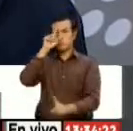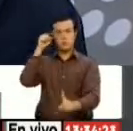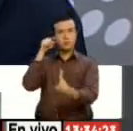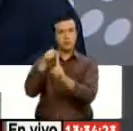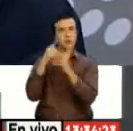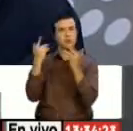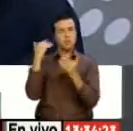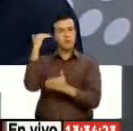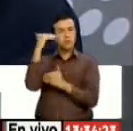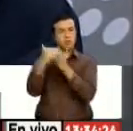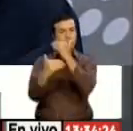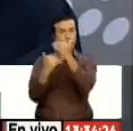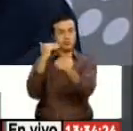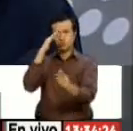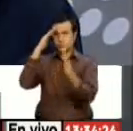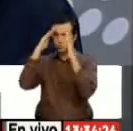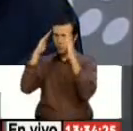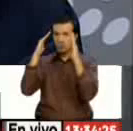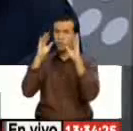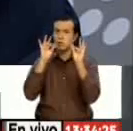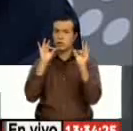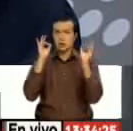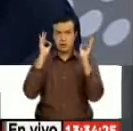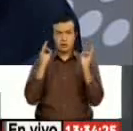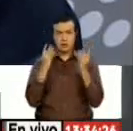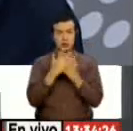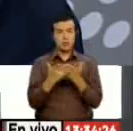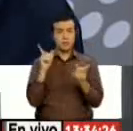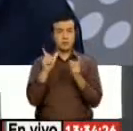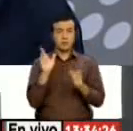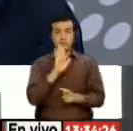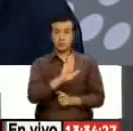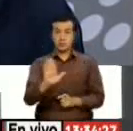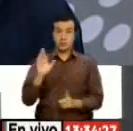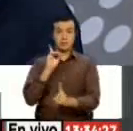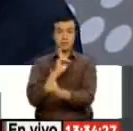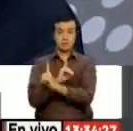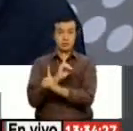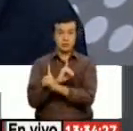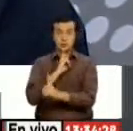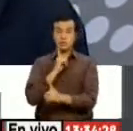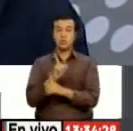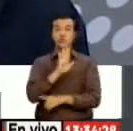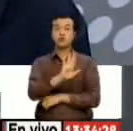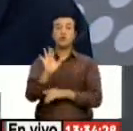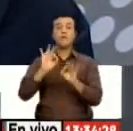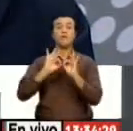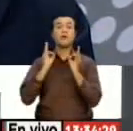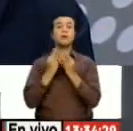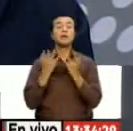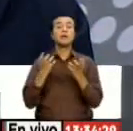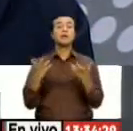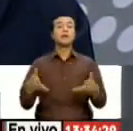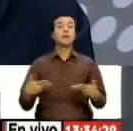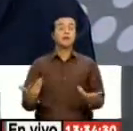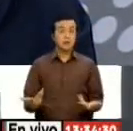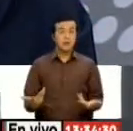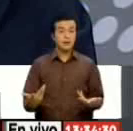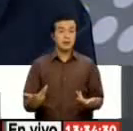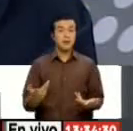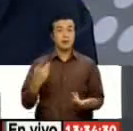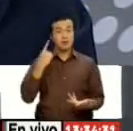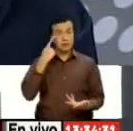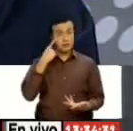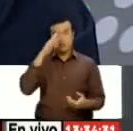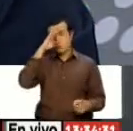en un proceso hacia una atención mucho más efectiva y afectiva a las personas con discapacidad y sus familias. ¿Qué busca? Es donde se lanzan